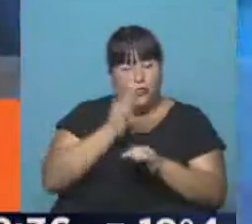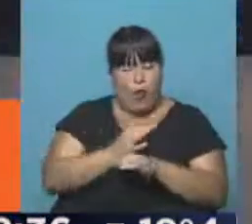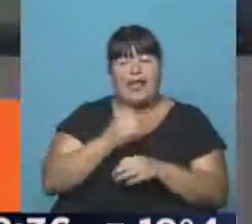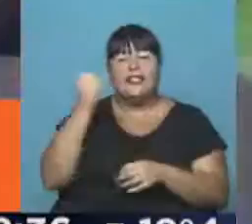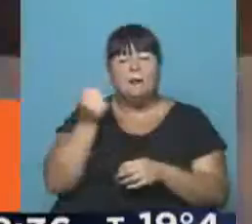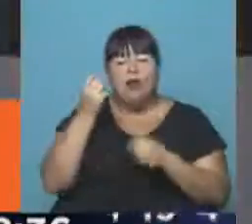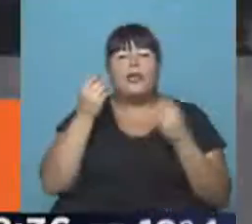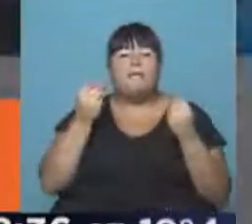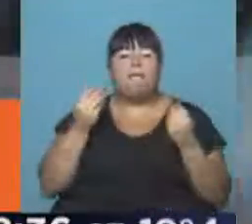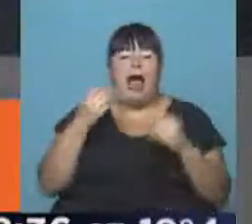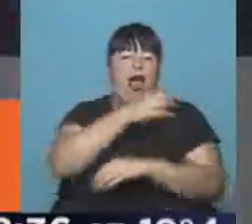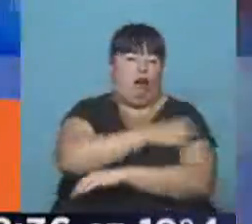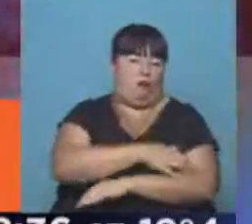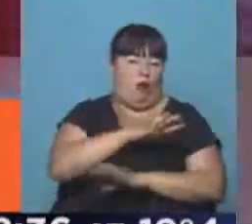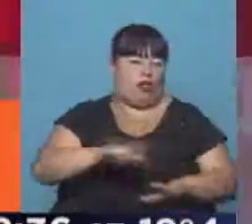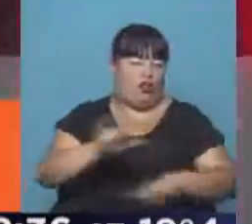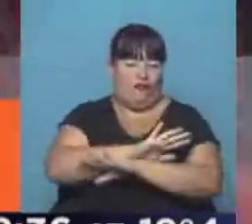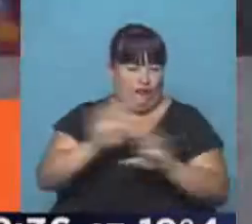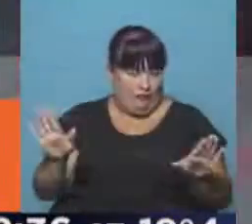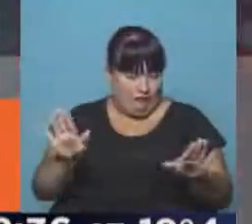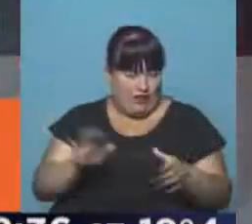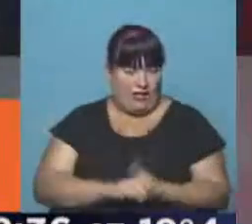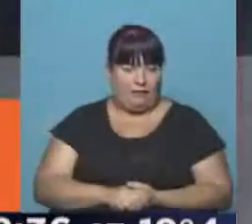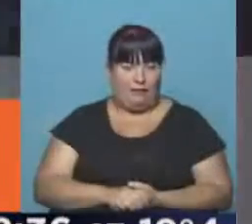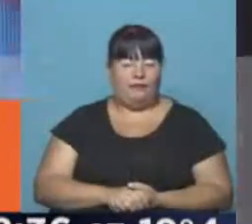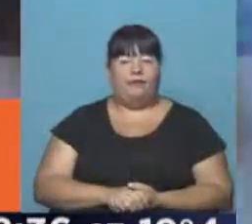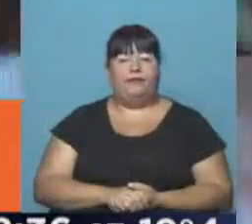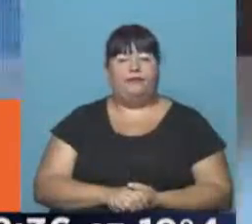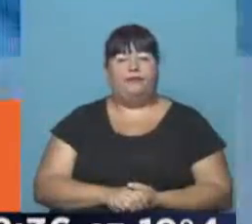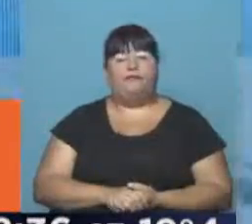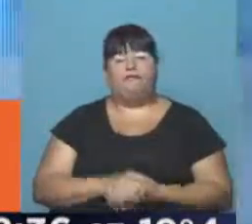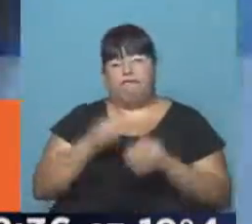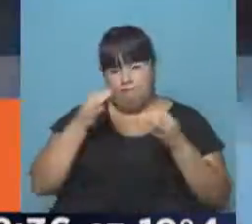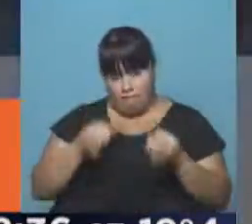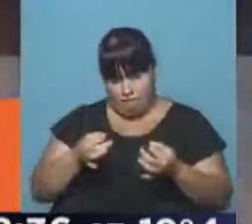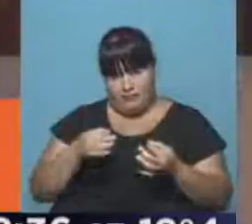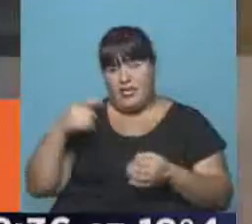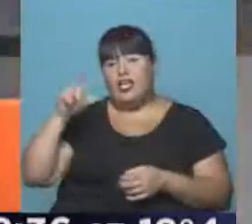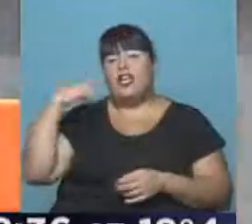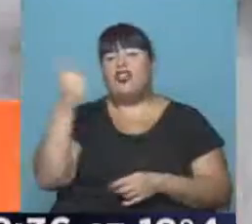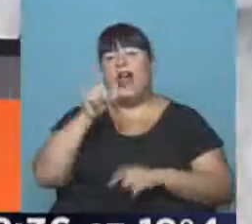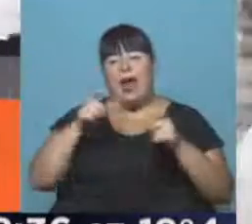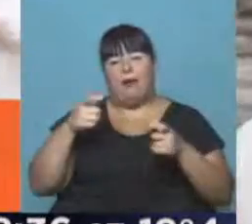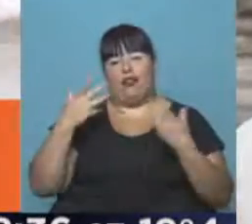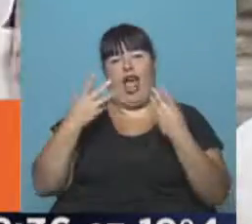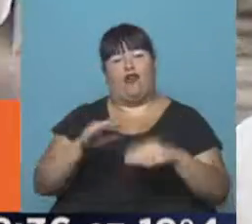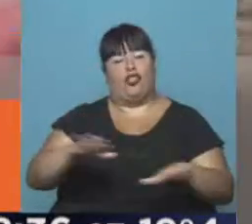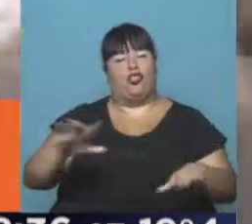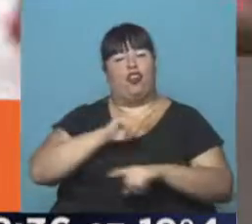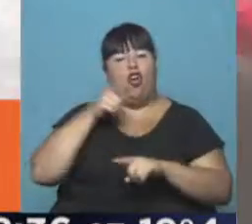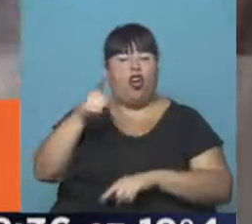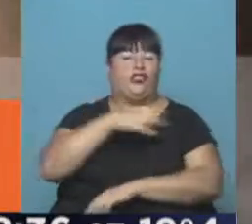servir para sacar de la pobreza a los chicos. En realidad, es la sociedad la que saca de la pobreza a los chicos,